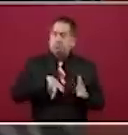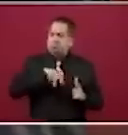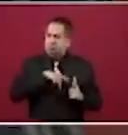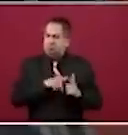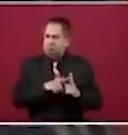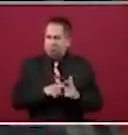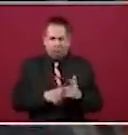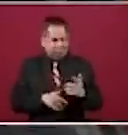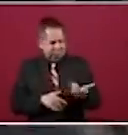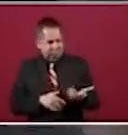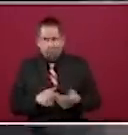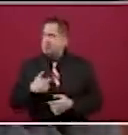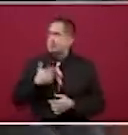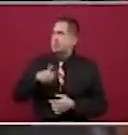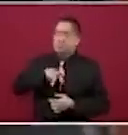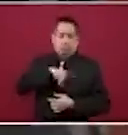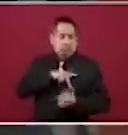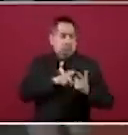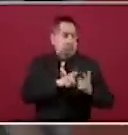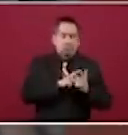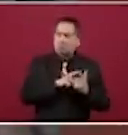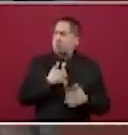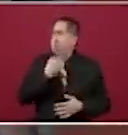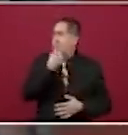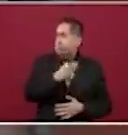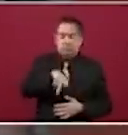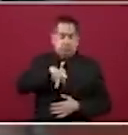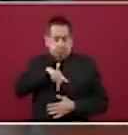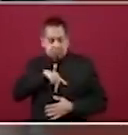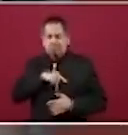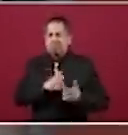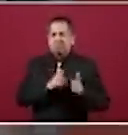¿y qué hago con mi gente? ¿Qué le digo a mi gente?